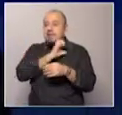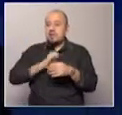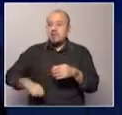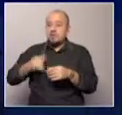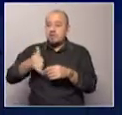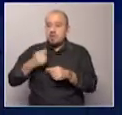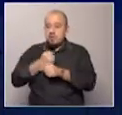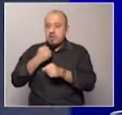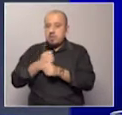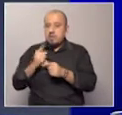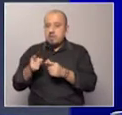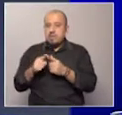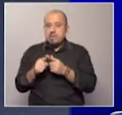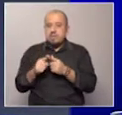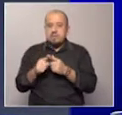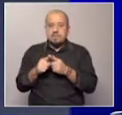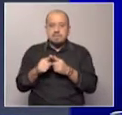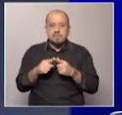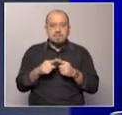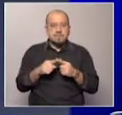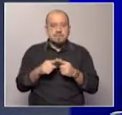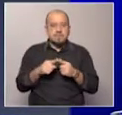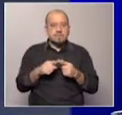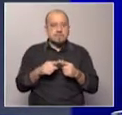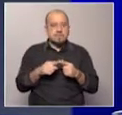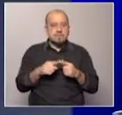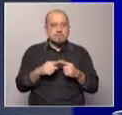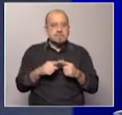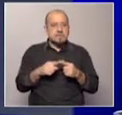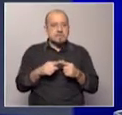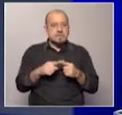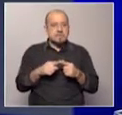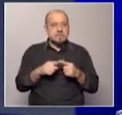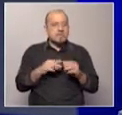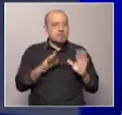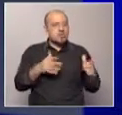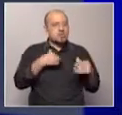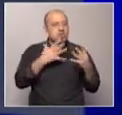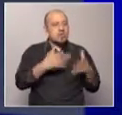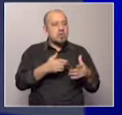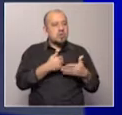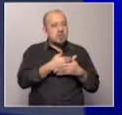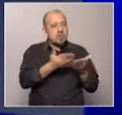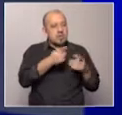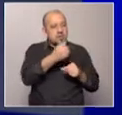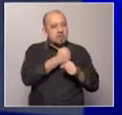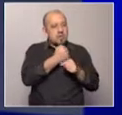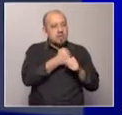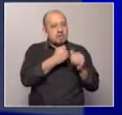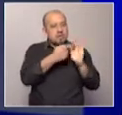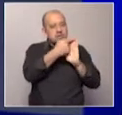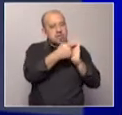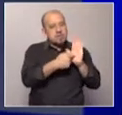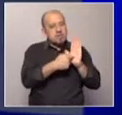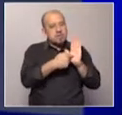fuertemente al claro tenemos nos quedan tres minutos si no quiere perder para de por lo menos presentar algo de este trabajo que presentó de